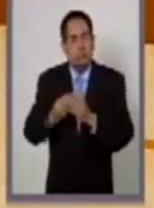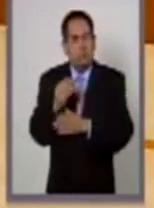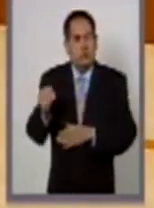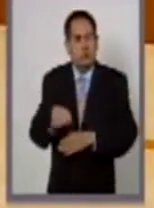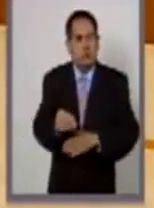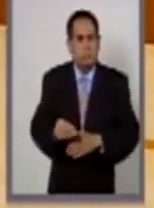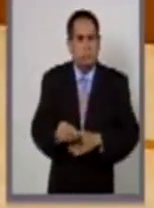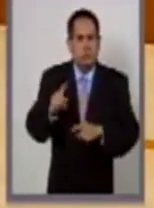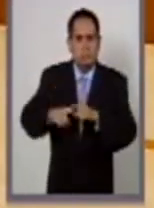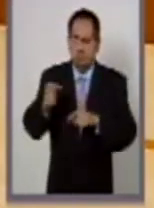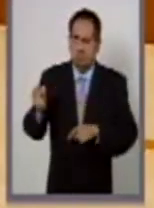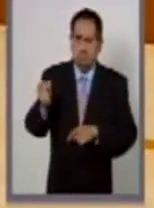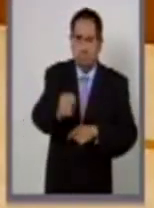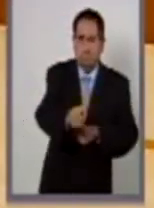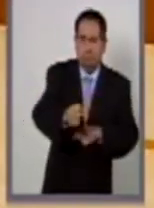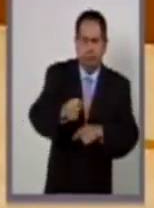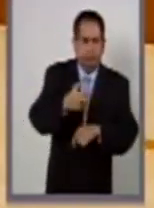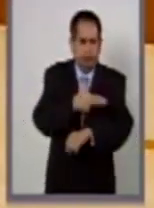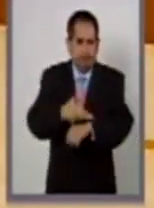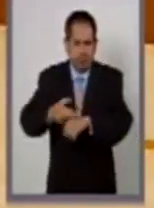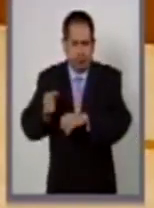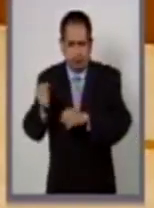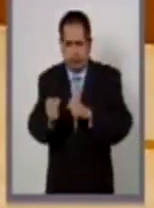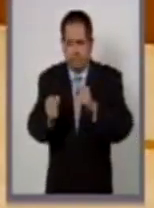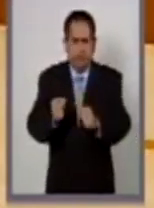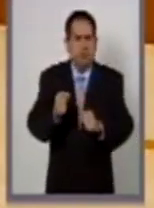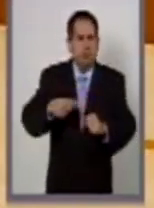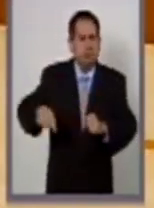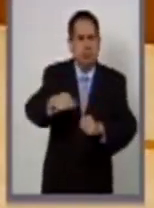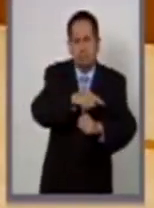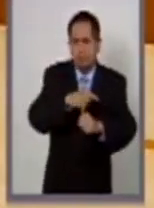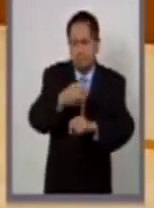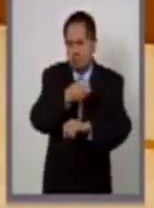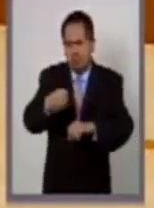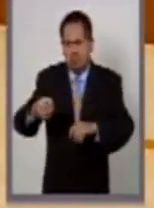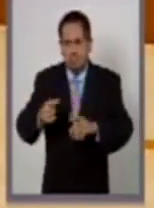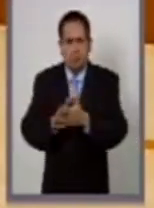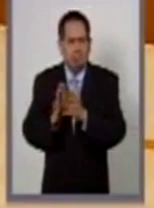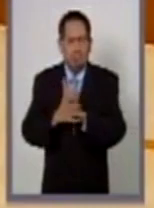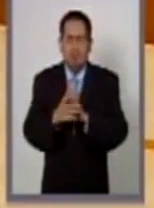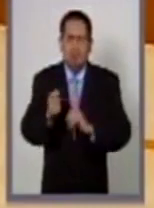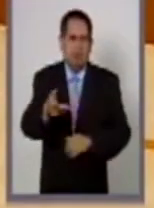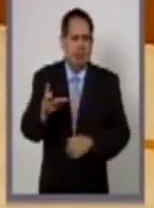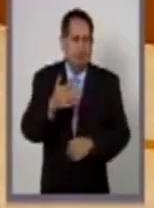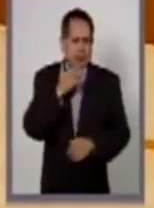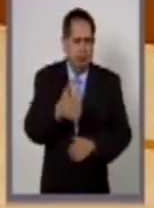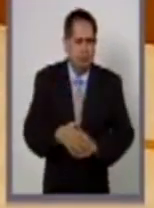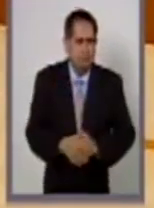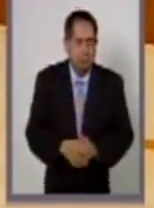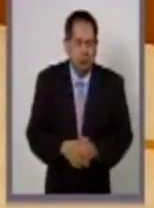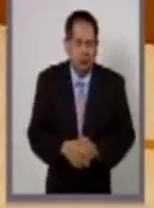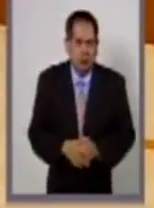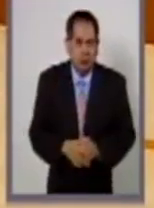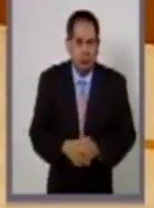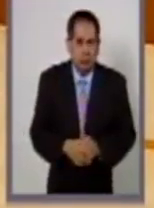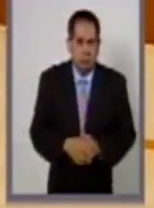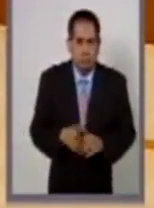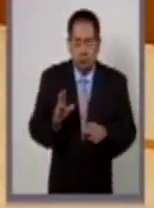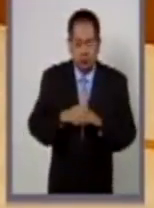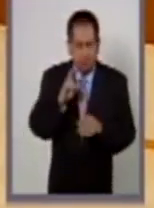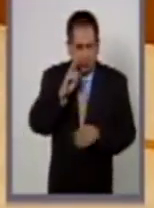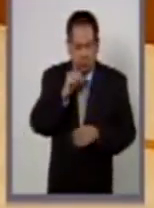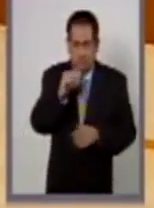Los impusieron la estructura de ese organismo electoral mafioso. ¿no? Que no vieron